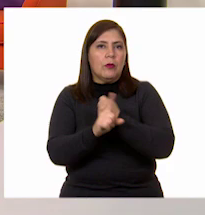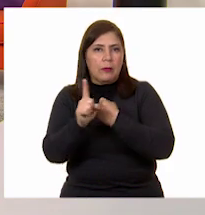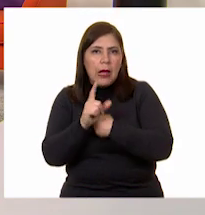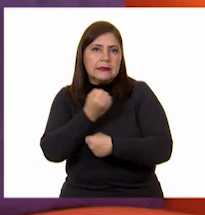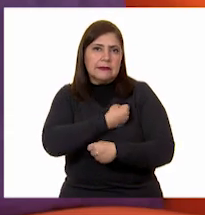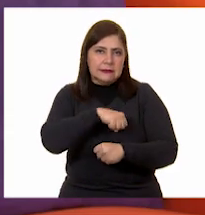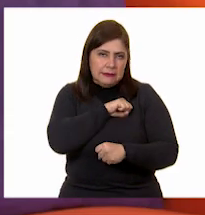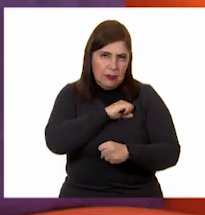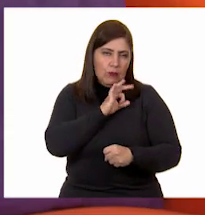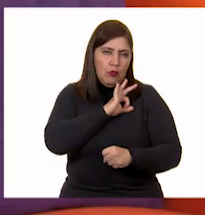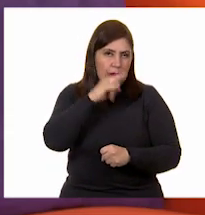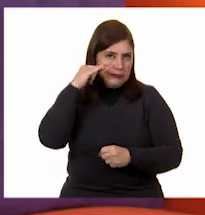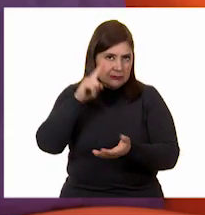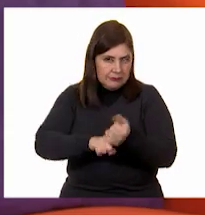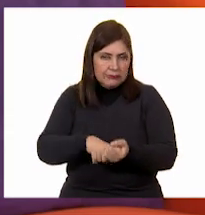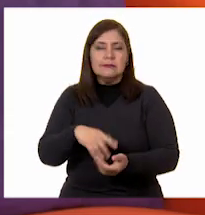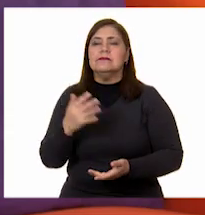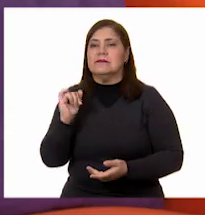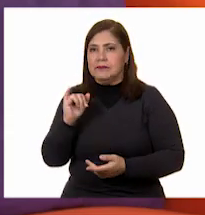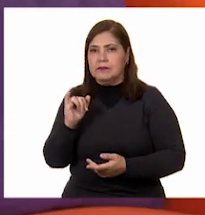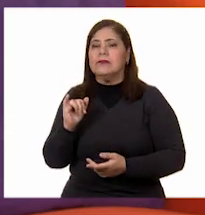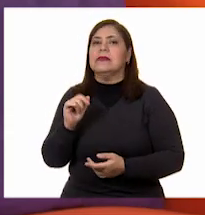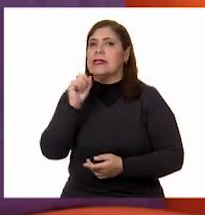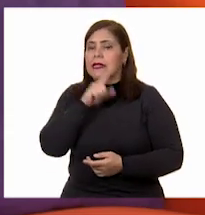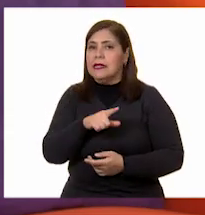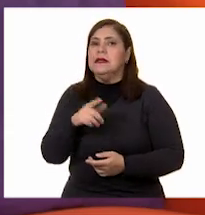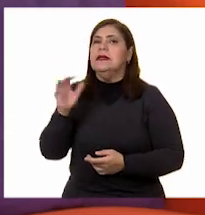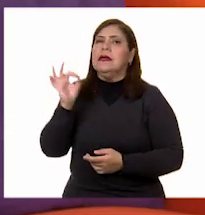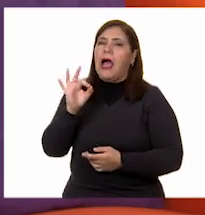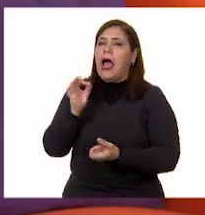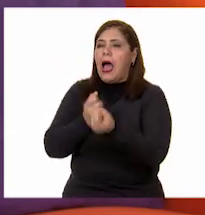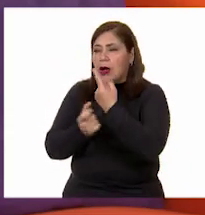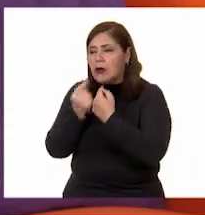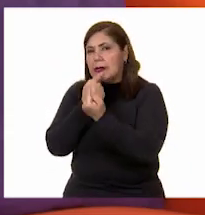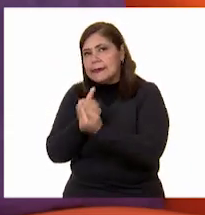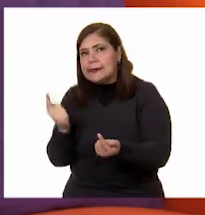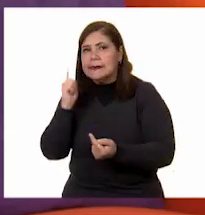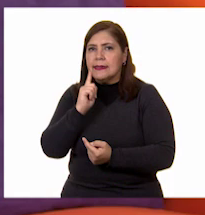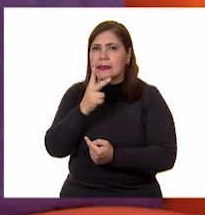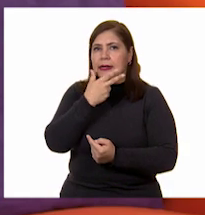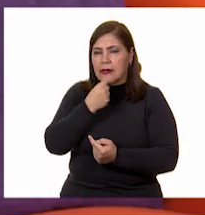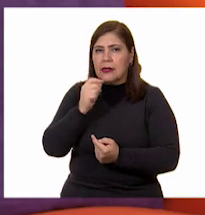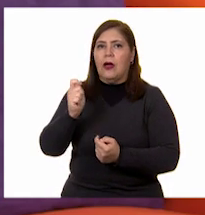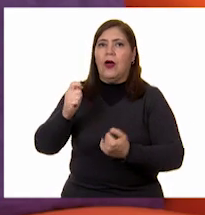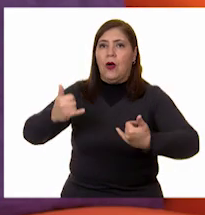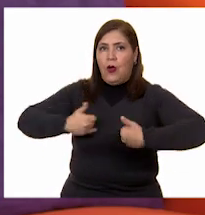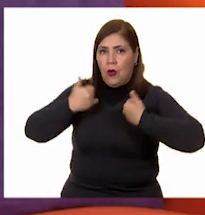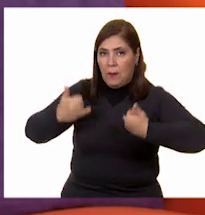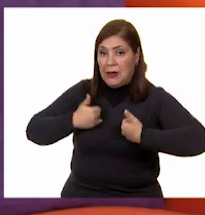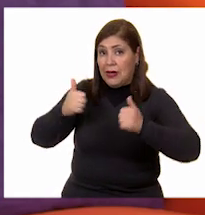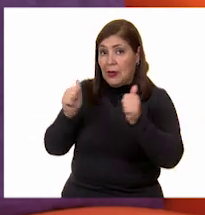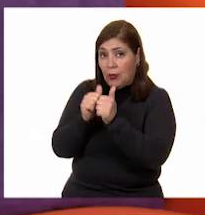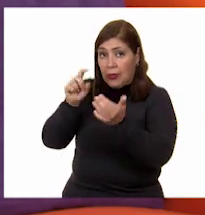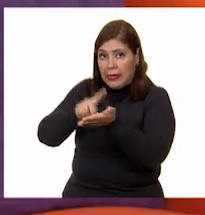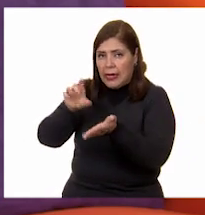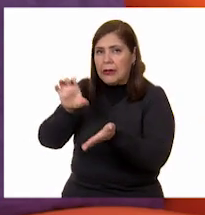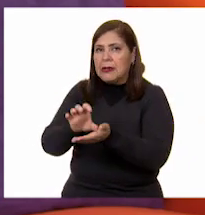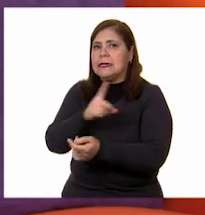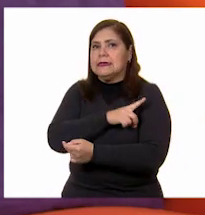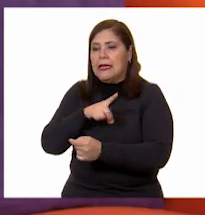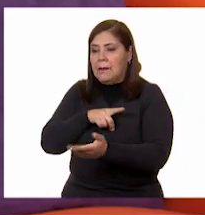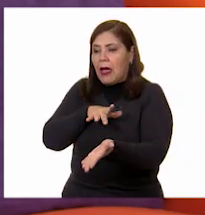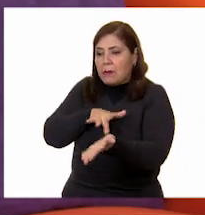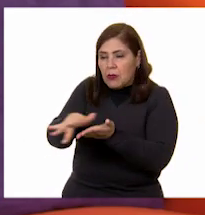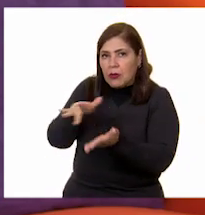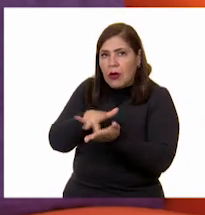otra. Así es. Y si a eso le agregamos que algunas niñas, niños y jóvenes con discapacidad requieren de apoyo para